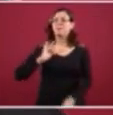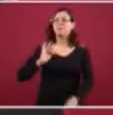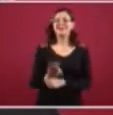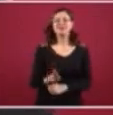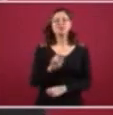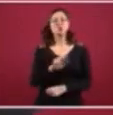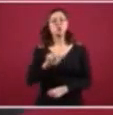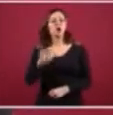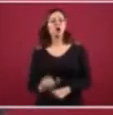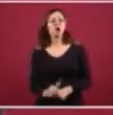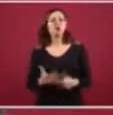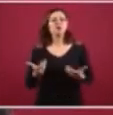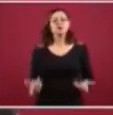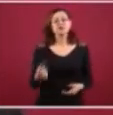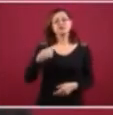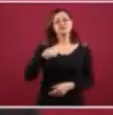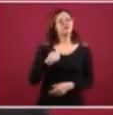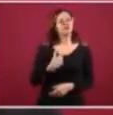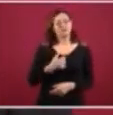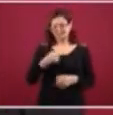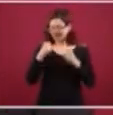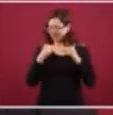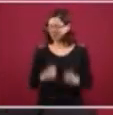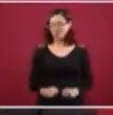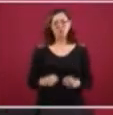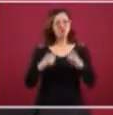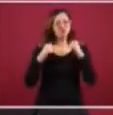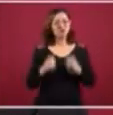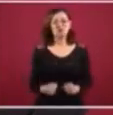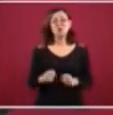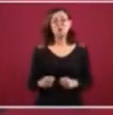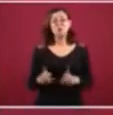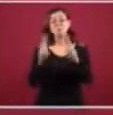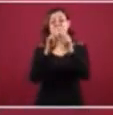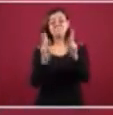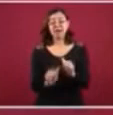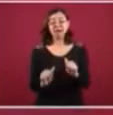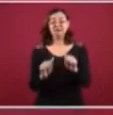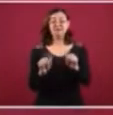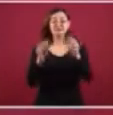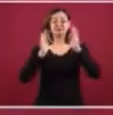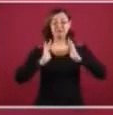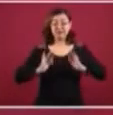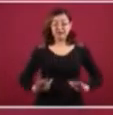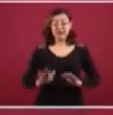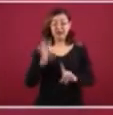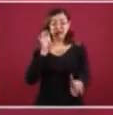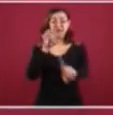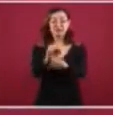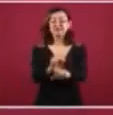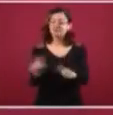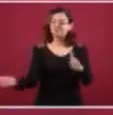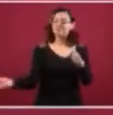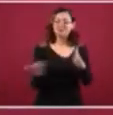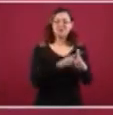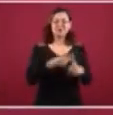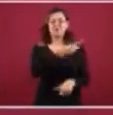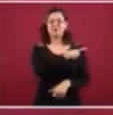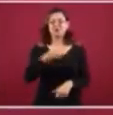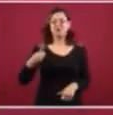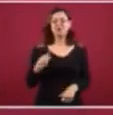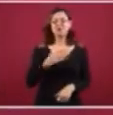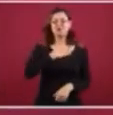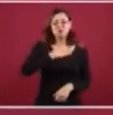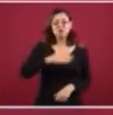Entonces, yo sostengo que la paz y la tranquilidad son frutos de la justicia, y ellos no. Porque el